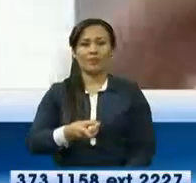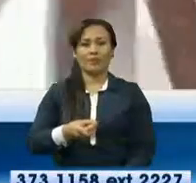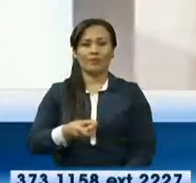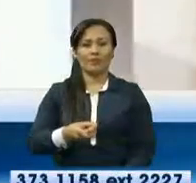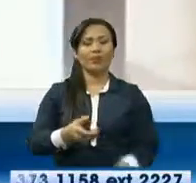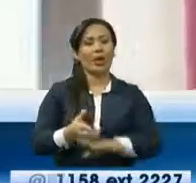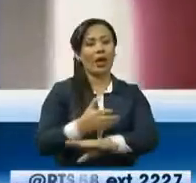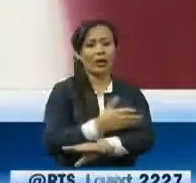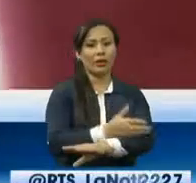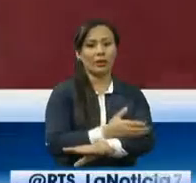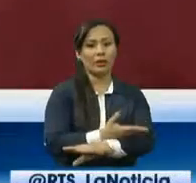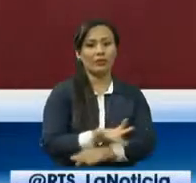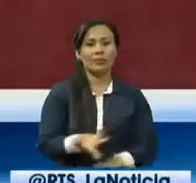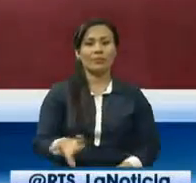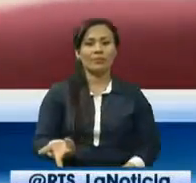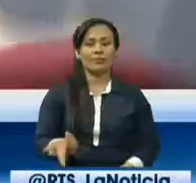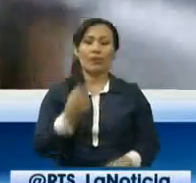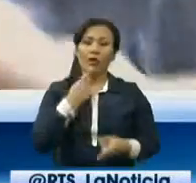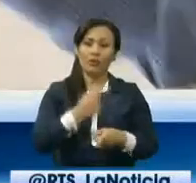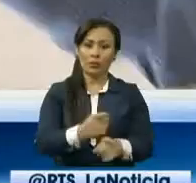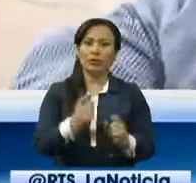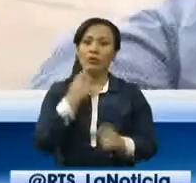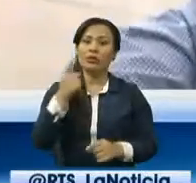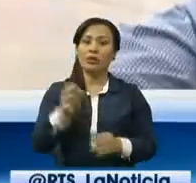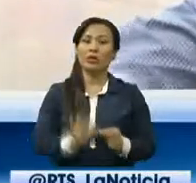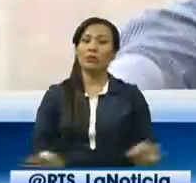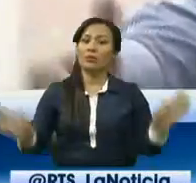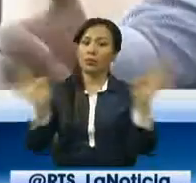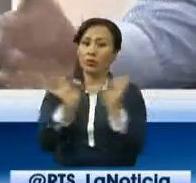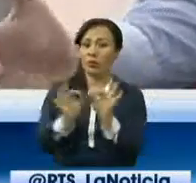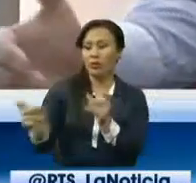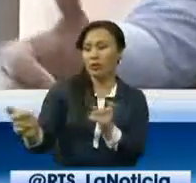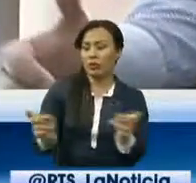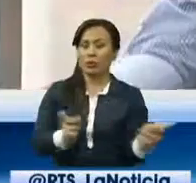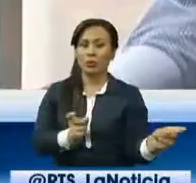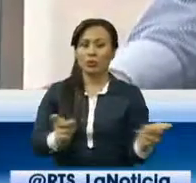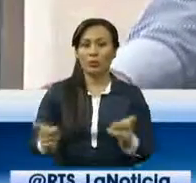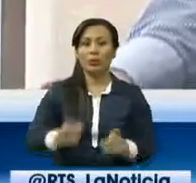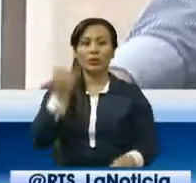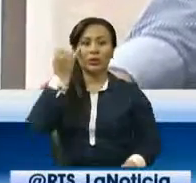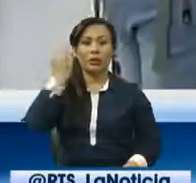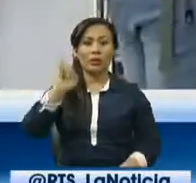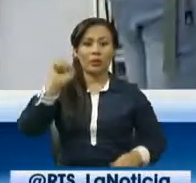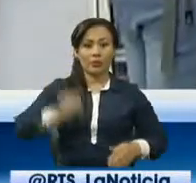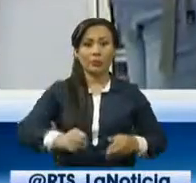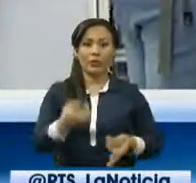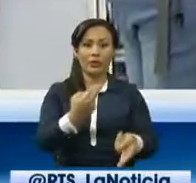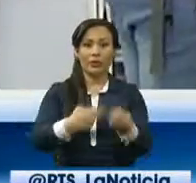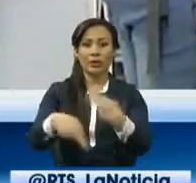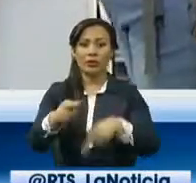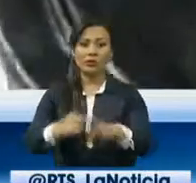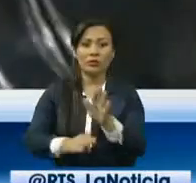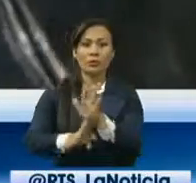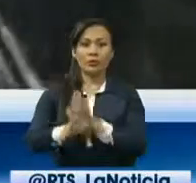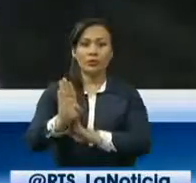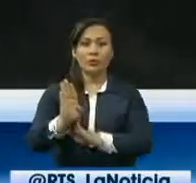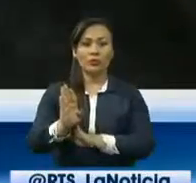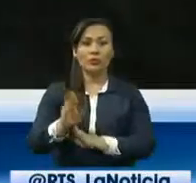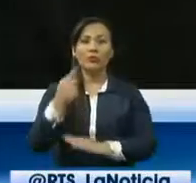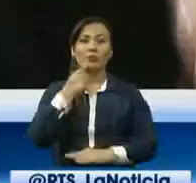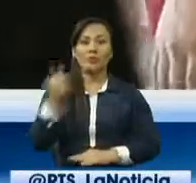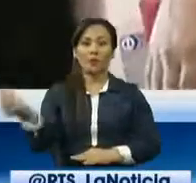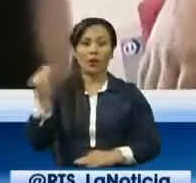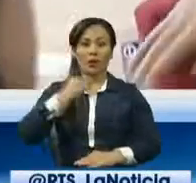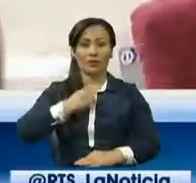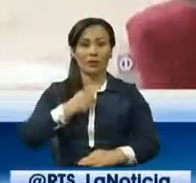decisión. Por ello, manifiesta la importancia de medidas claves que reactiven el comercio y la productividad. Menciona